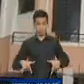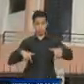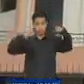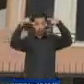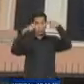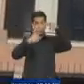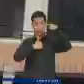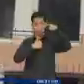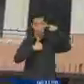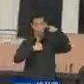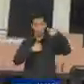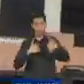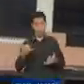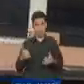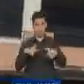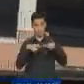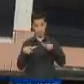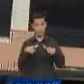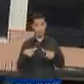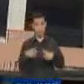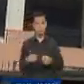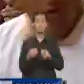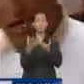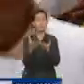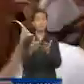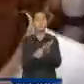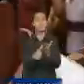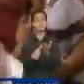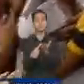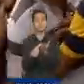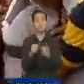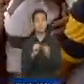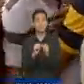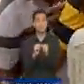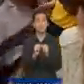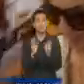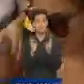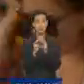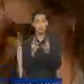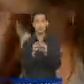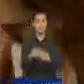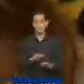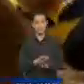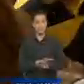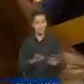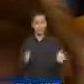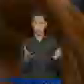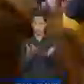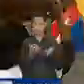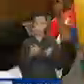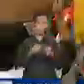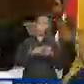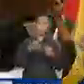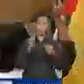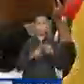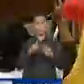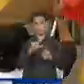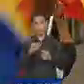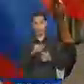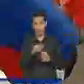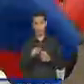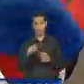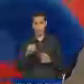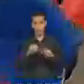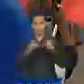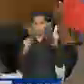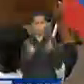edificio donde actualmente está la sede de la organización. El colectivo Compromiso Ecuador, liderado por el exbanquero Guillermo Lasso, también